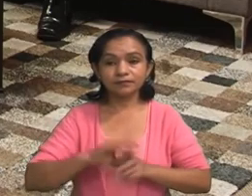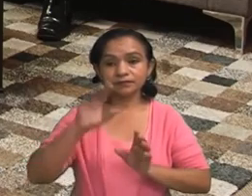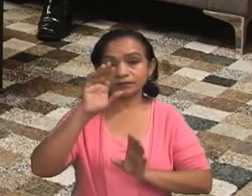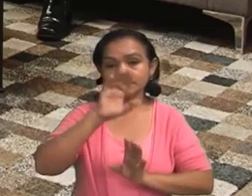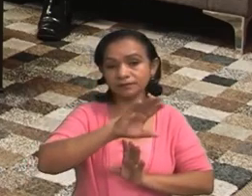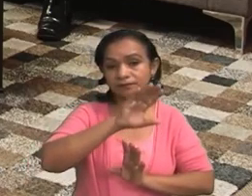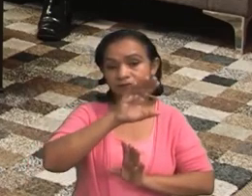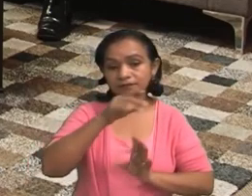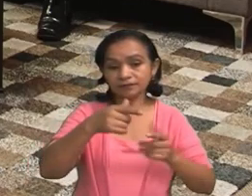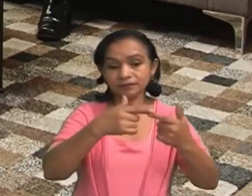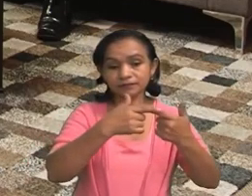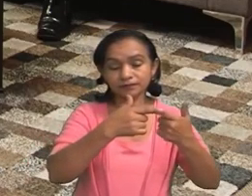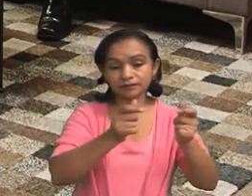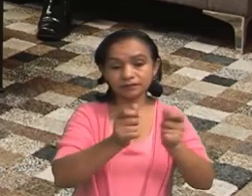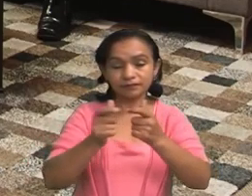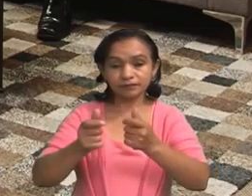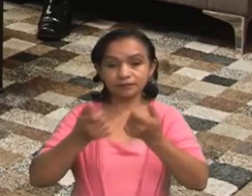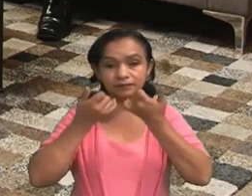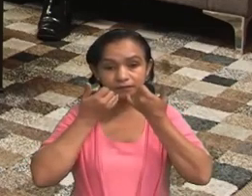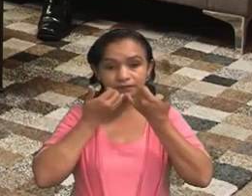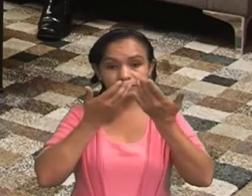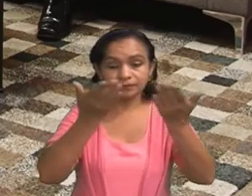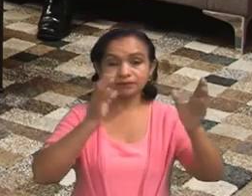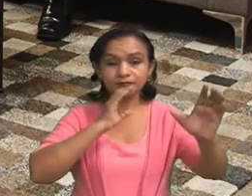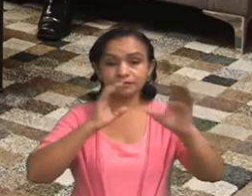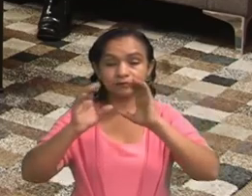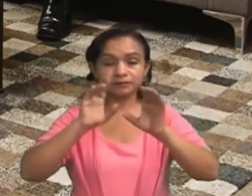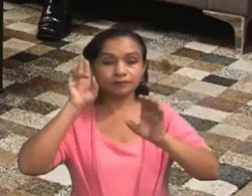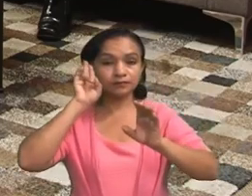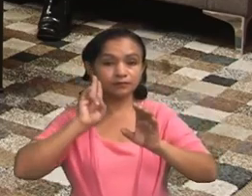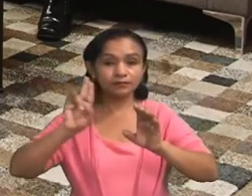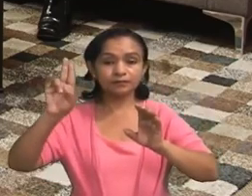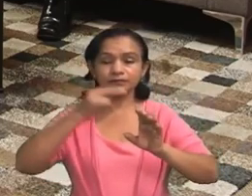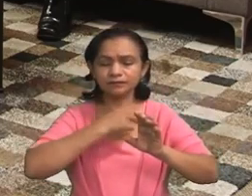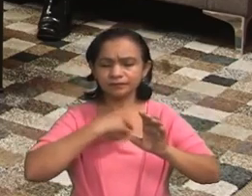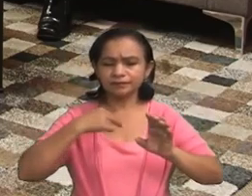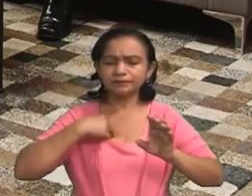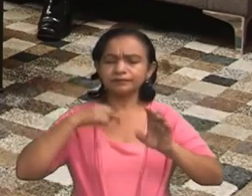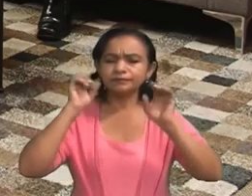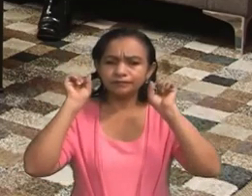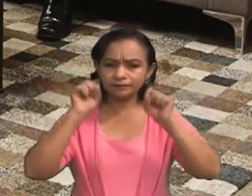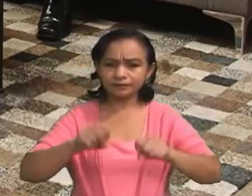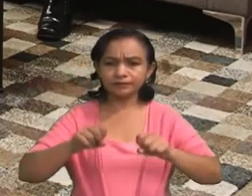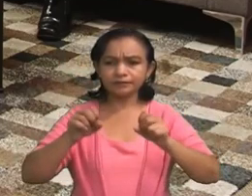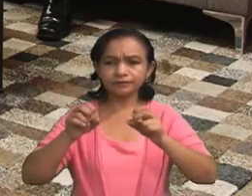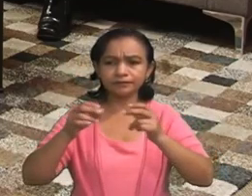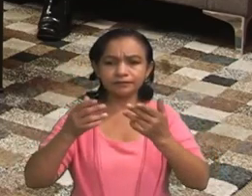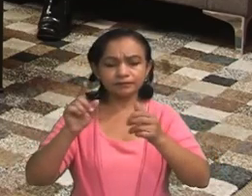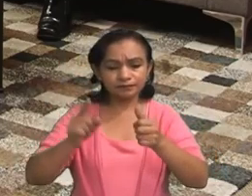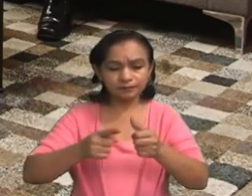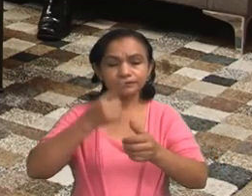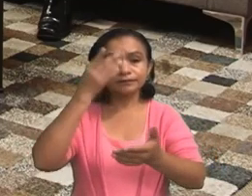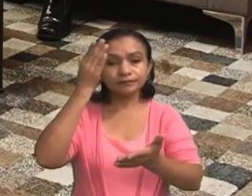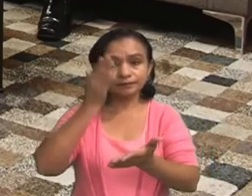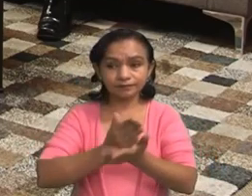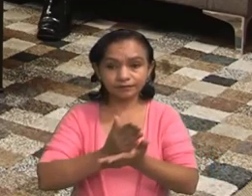departamentos, digamos, o direcciones de divulgación de las diferentes universidades, vamos a poder establecer por primera